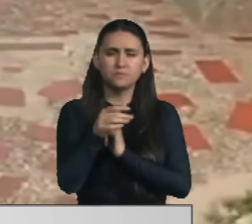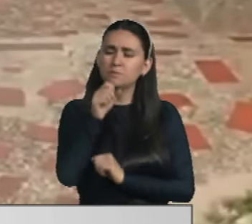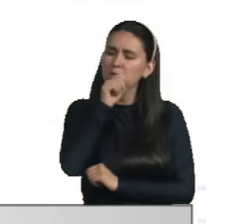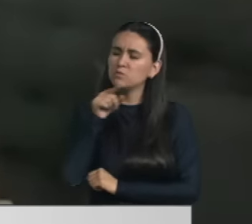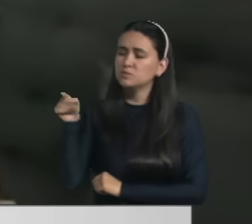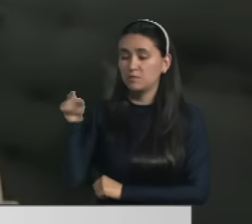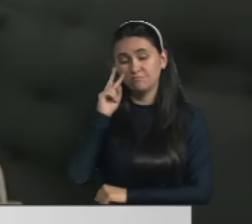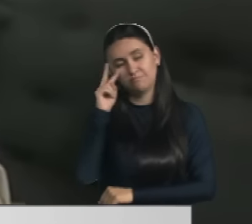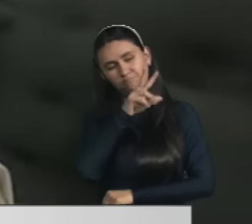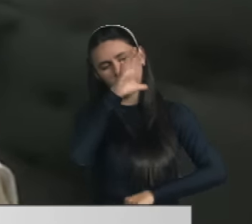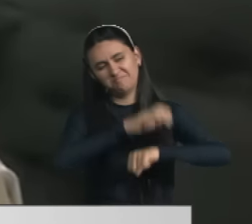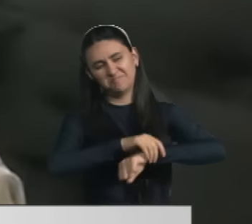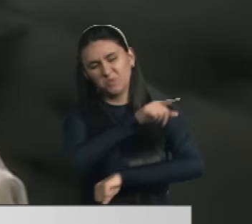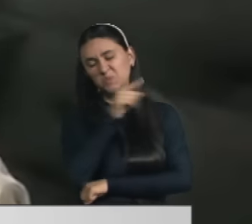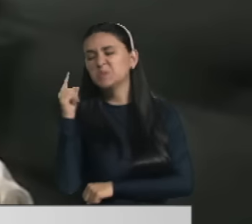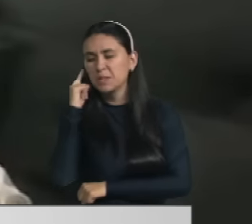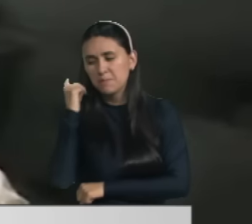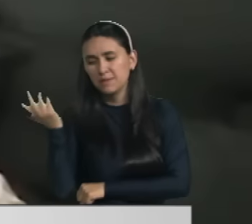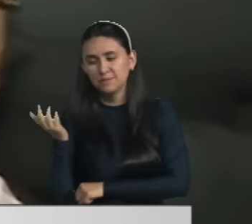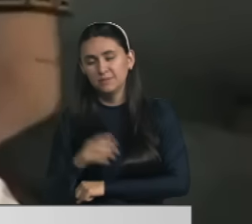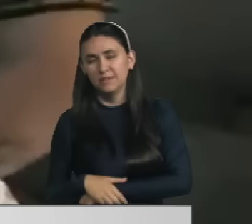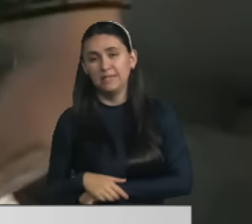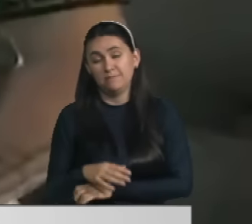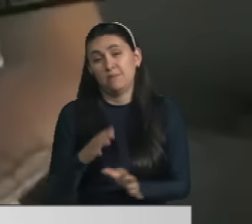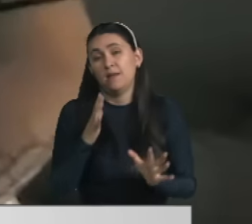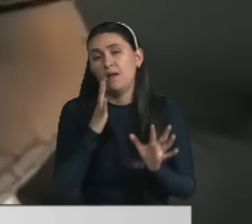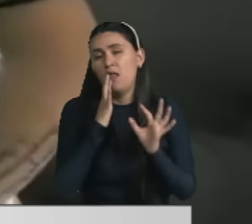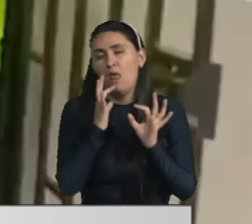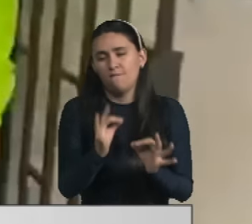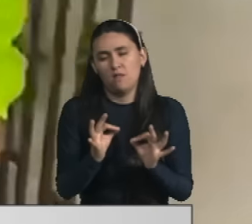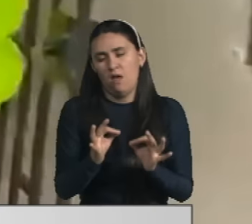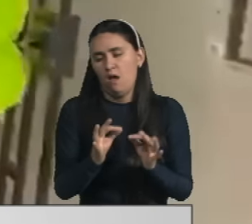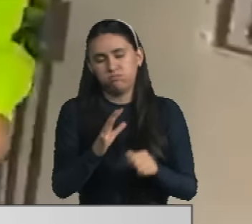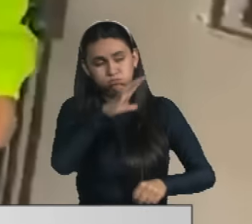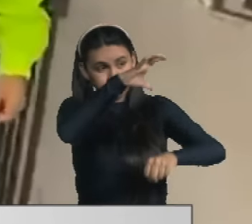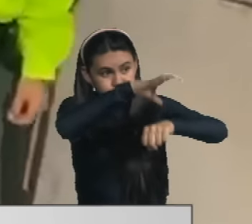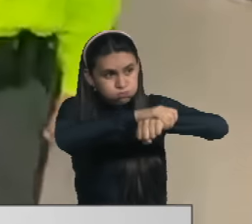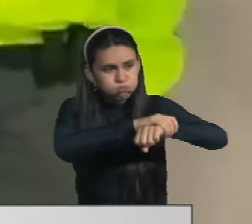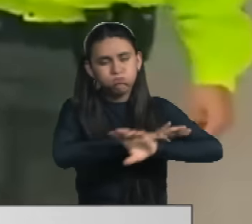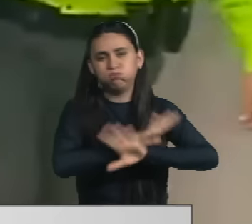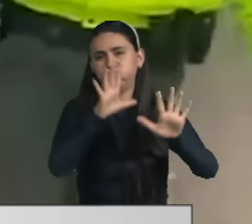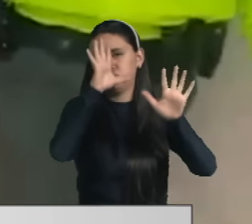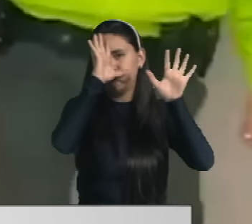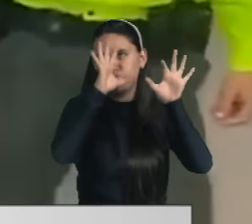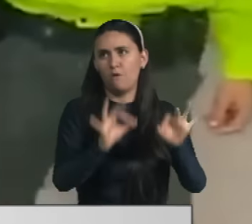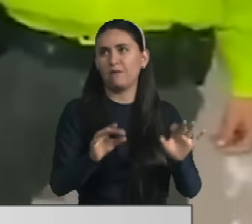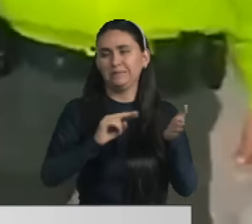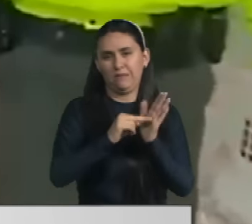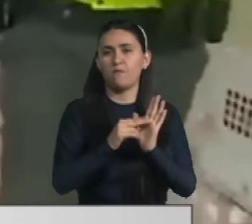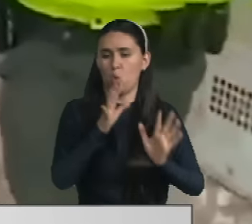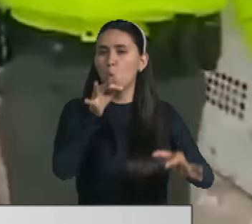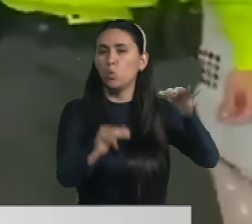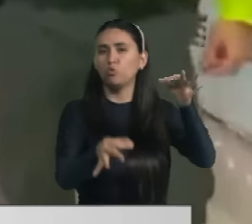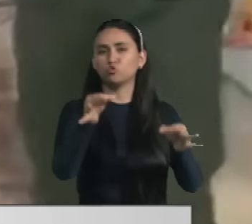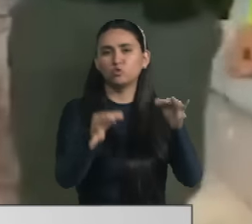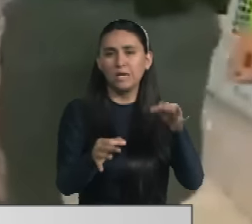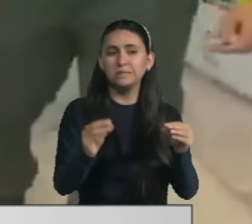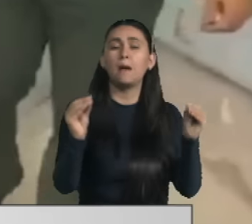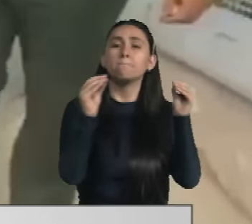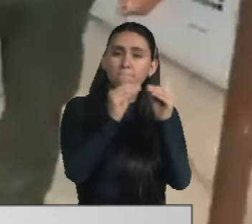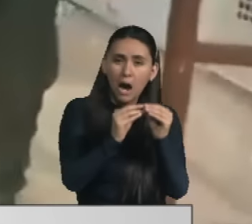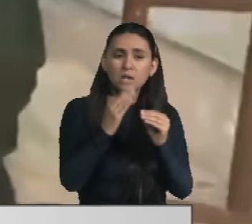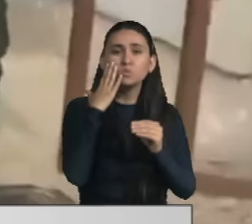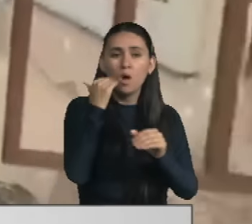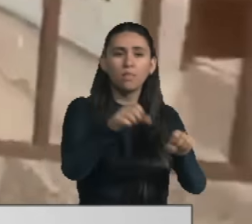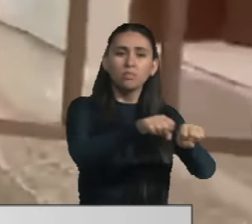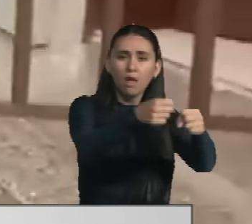la captura de este hombre? La verdad pues significa mucho que ya se va, que ya se puede hacer justicia, que ya no va a hacer daño a